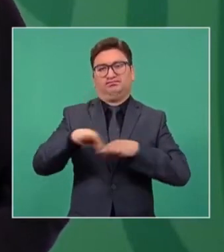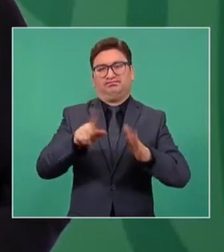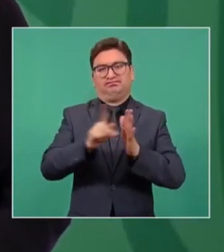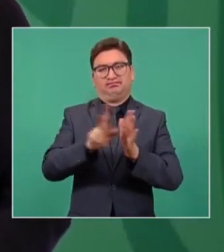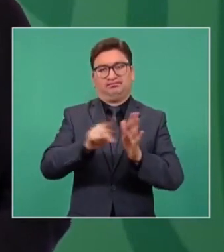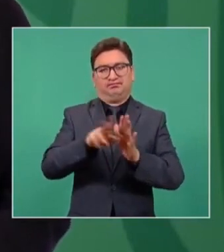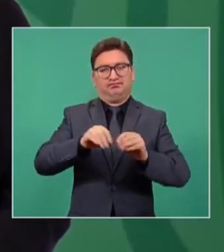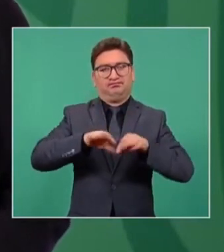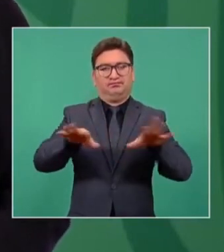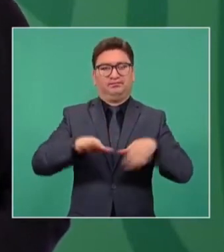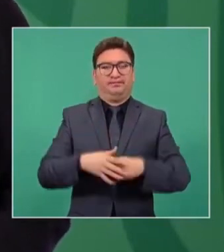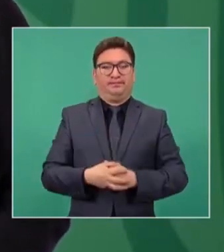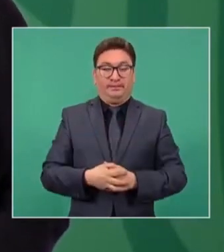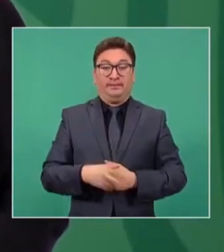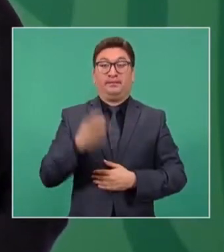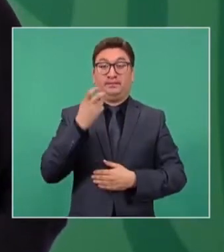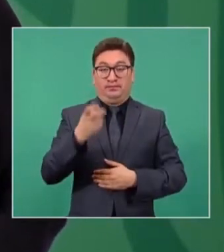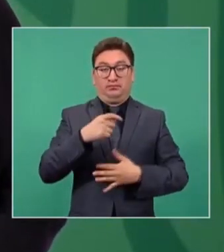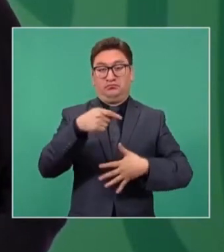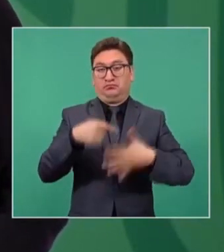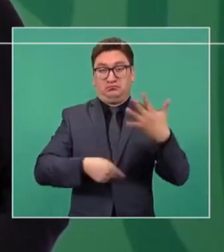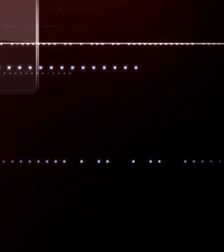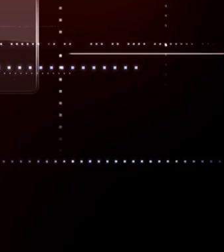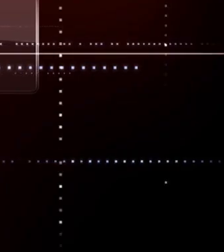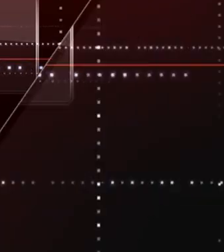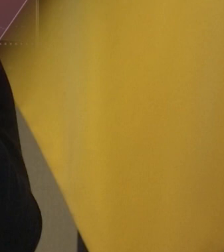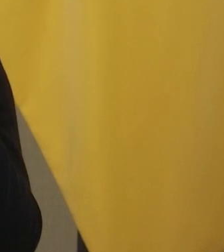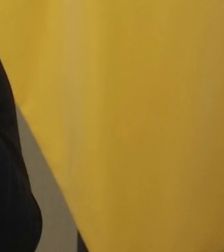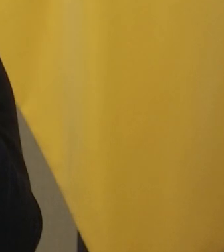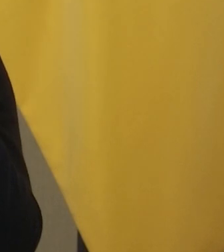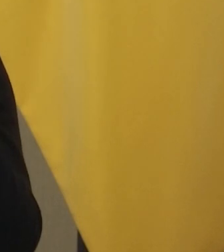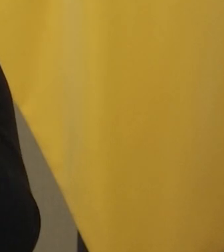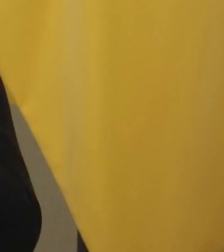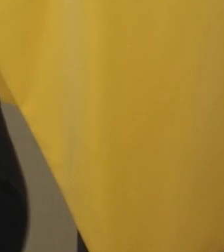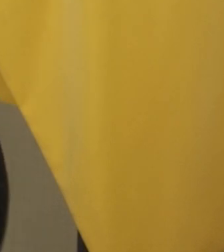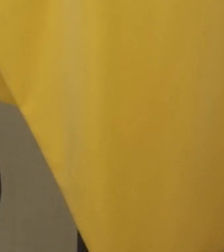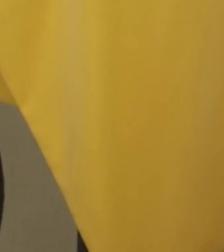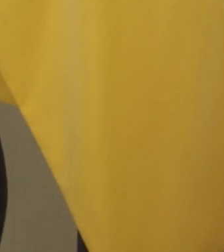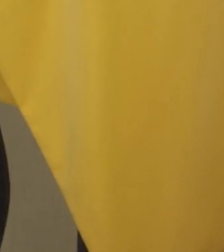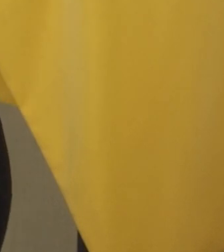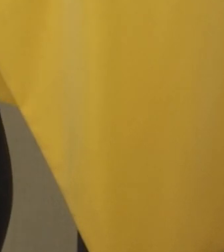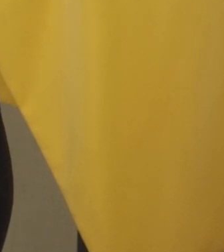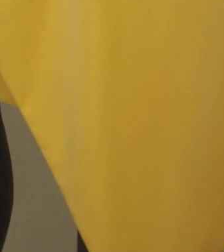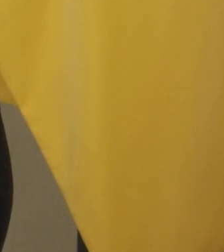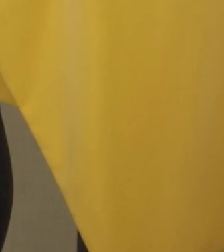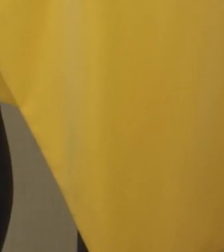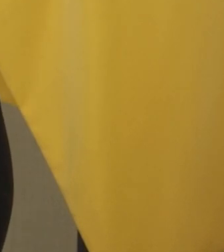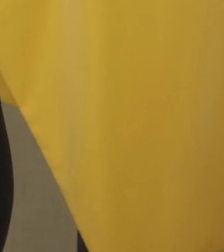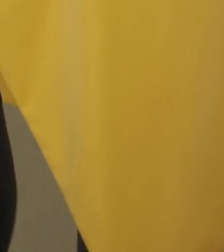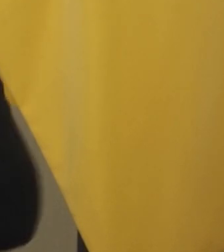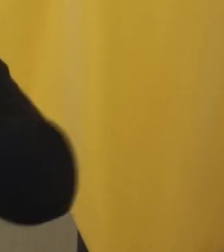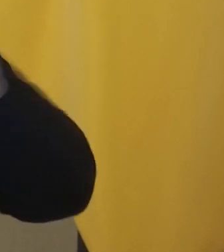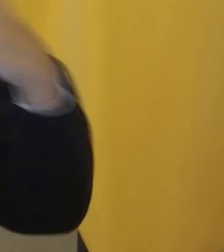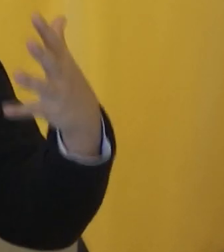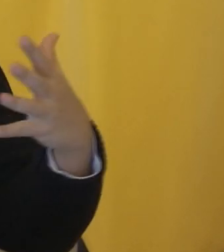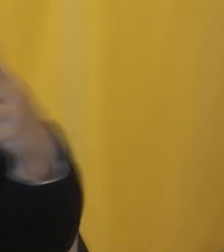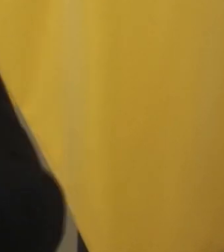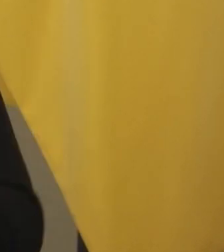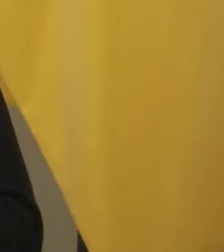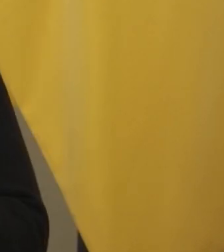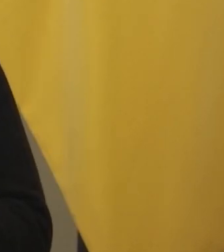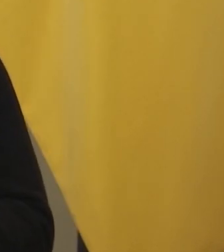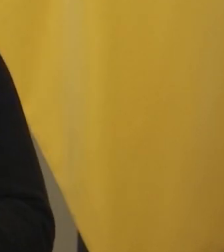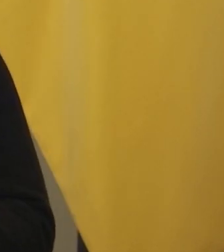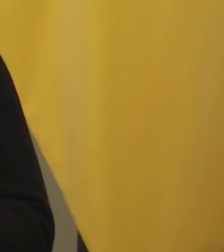deben hacerse valer. Este lunes, el gobernador de Jalisco afirmó que ya hay una denuncia en contra del